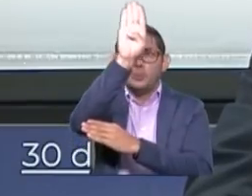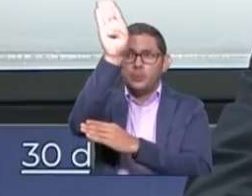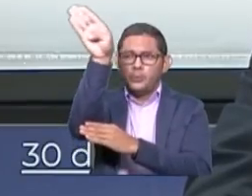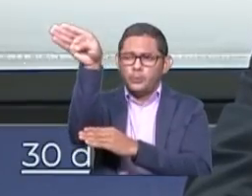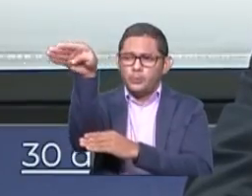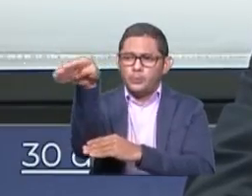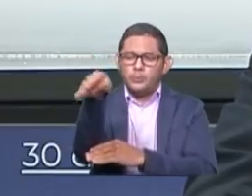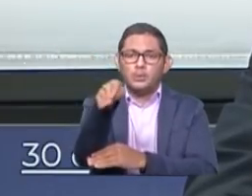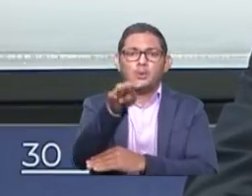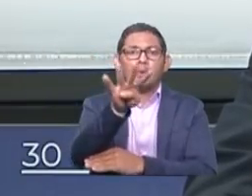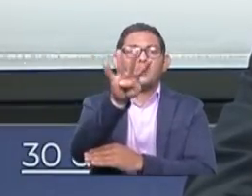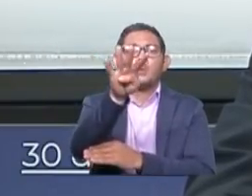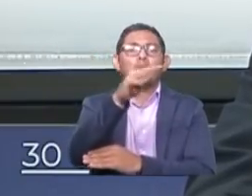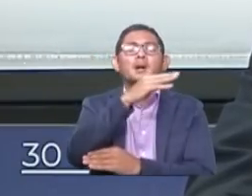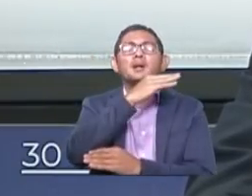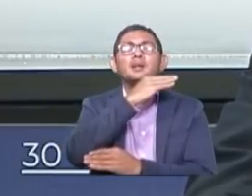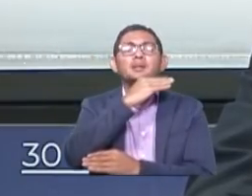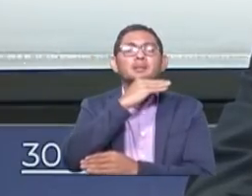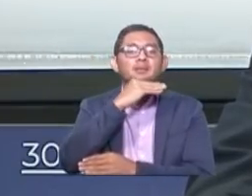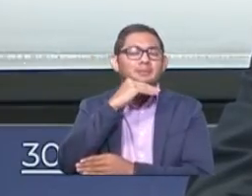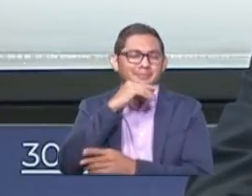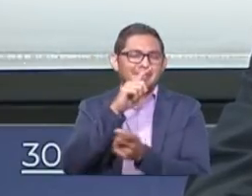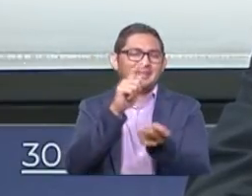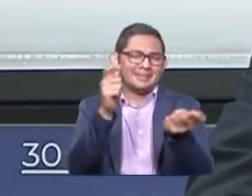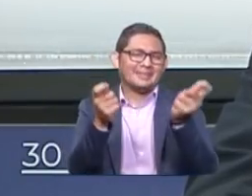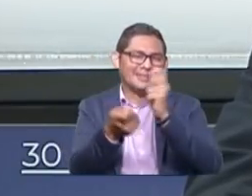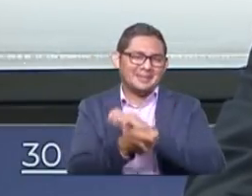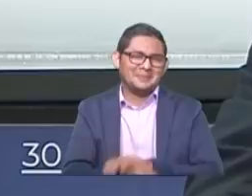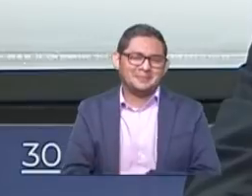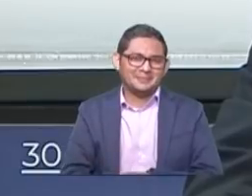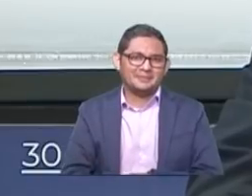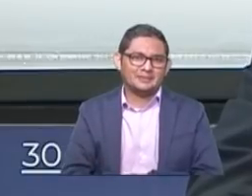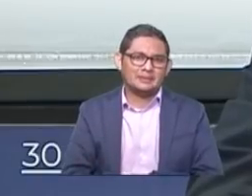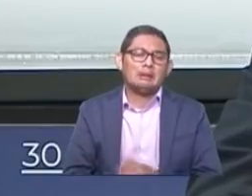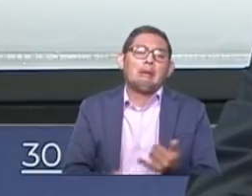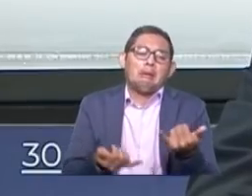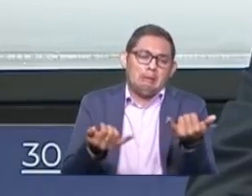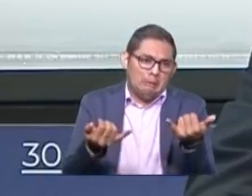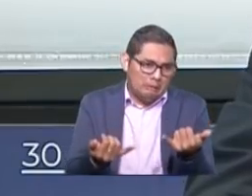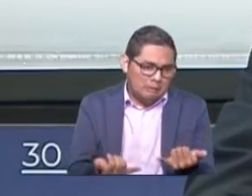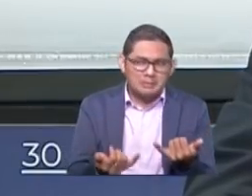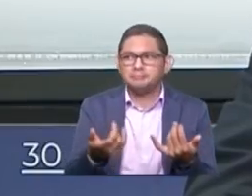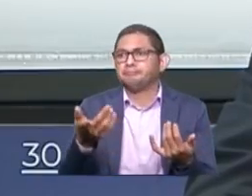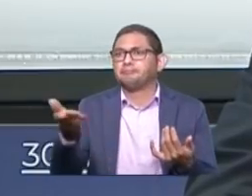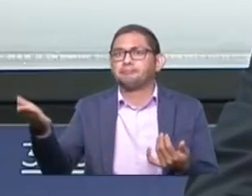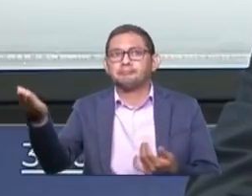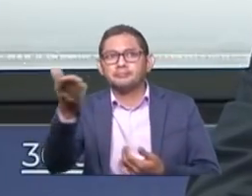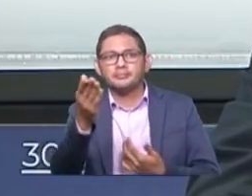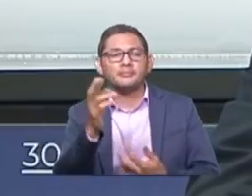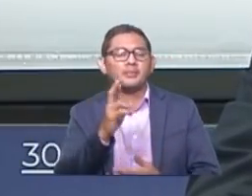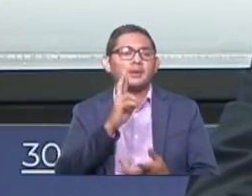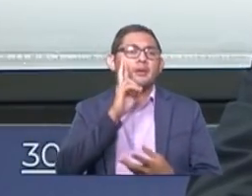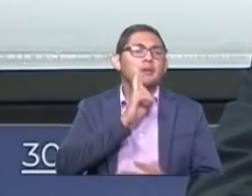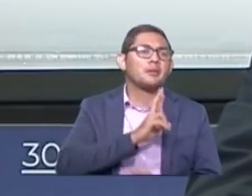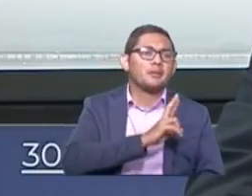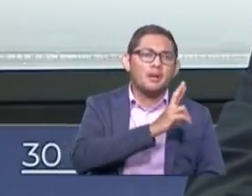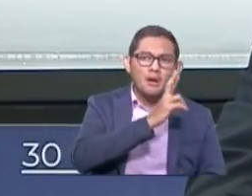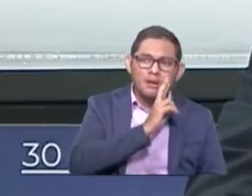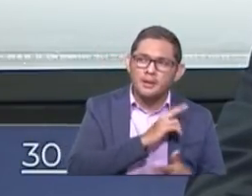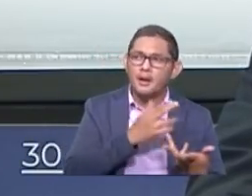madrugada. Esto, a su vez, permitirá a todos los establecimientos que lo